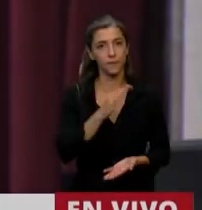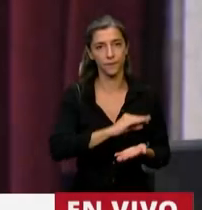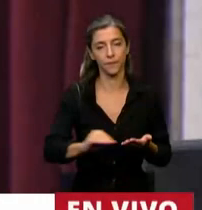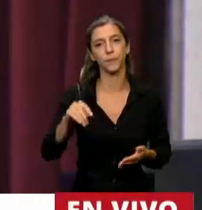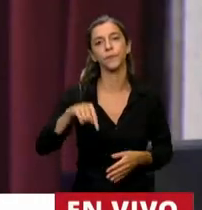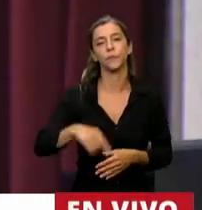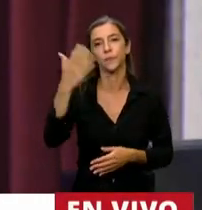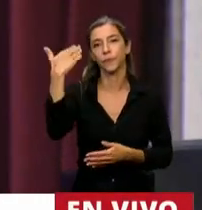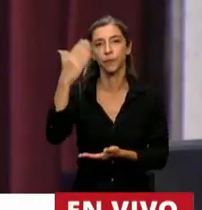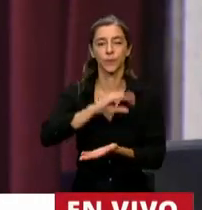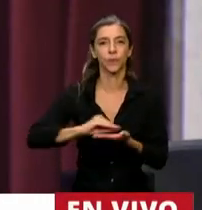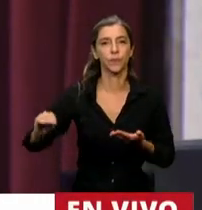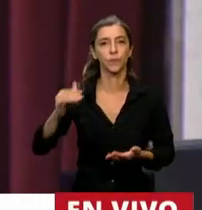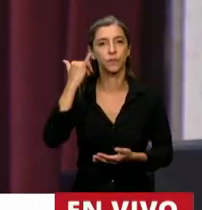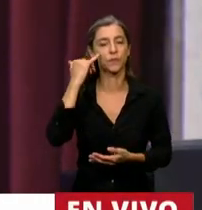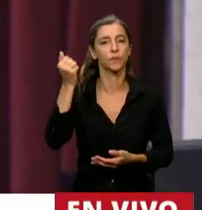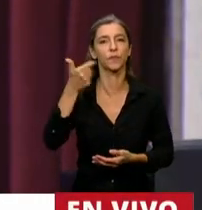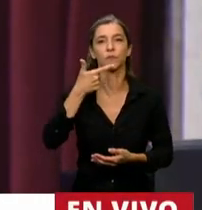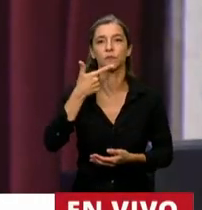uso de la palabra el diputado Hugo Yasky.